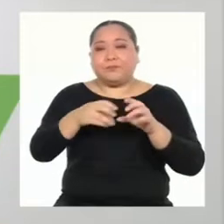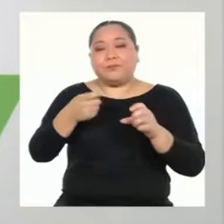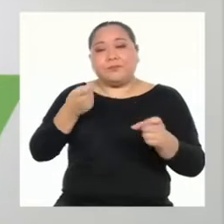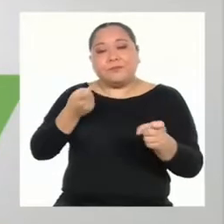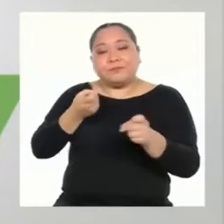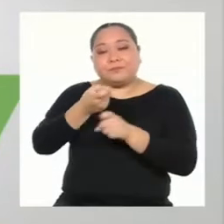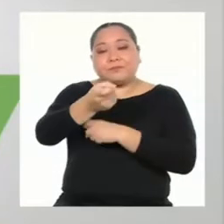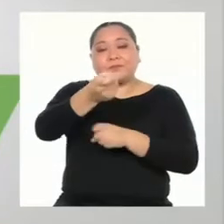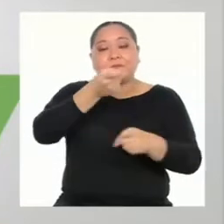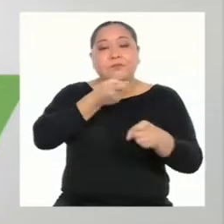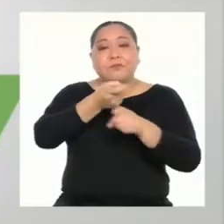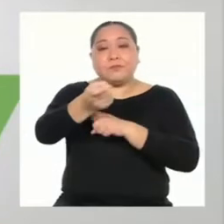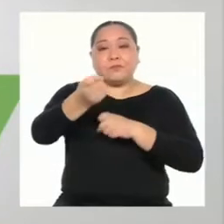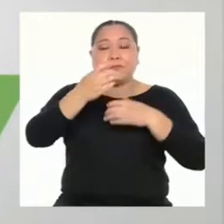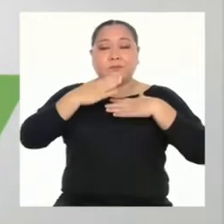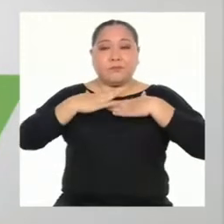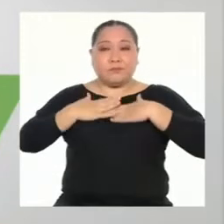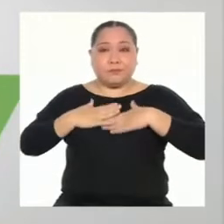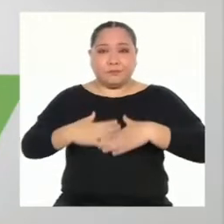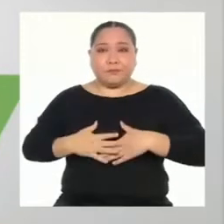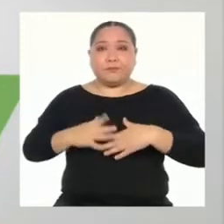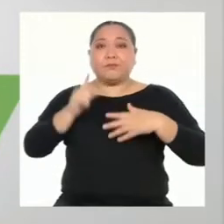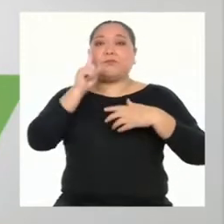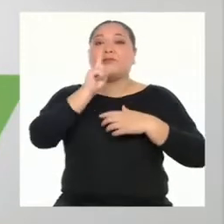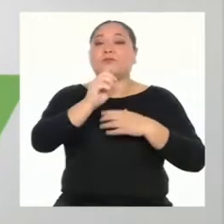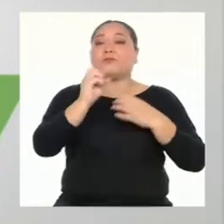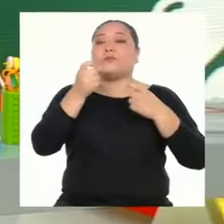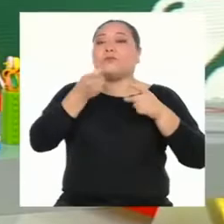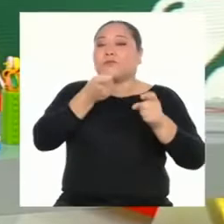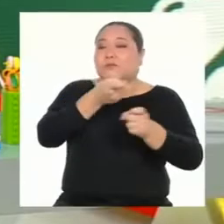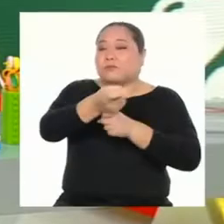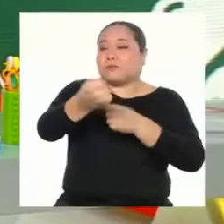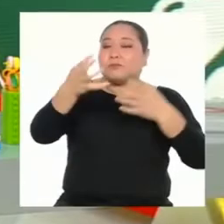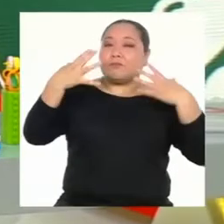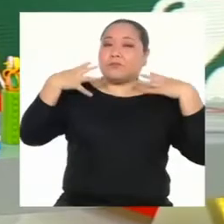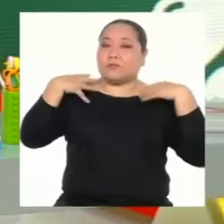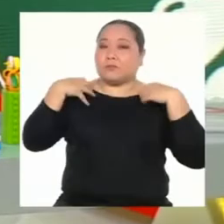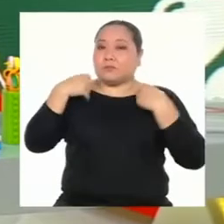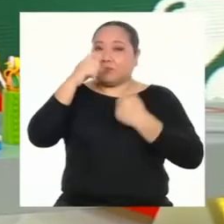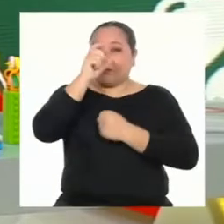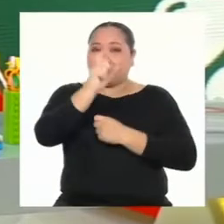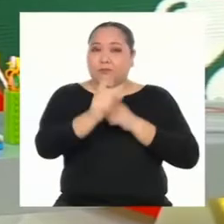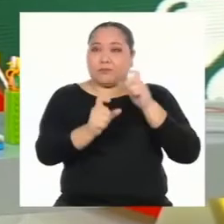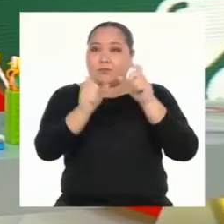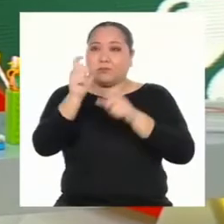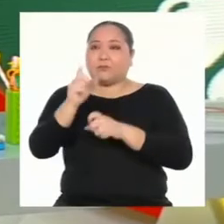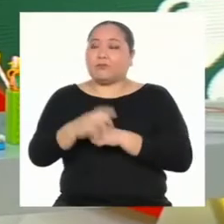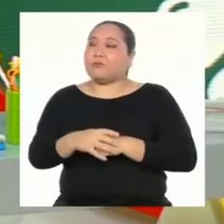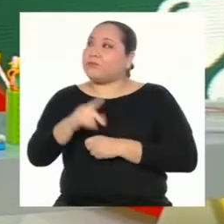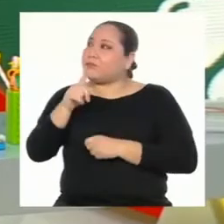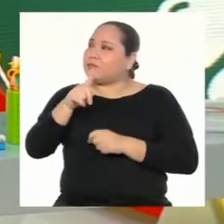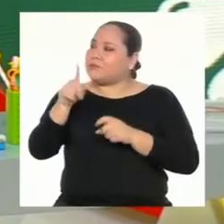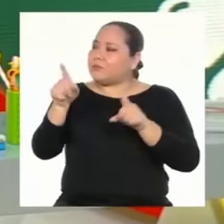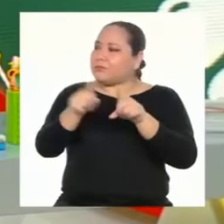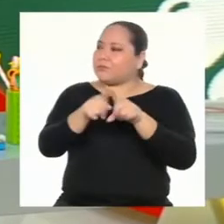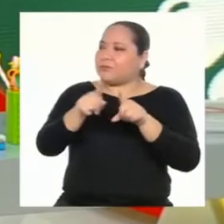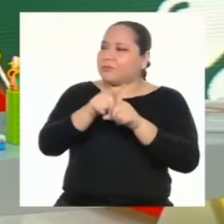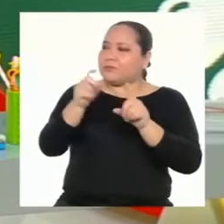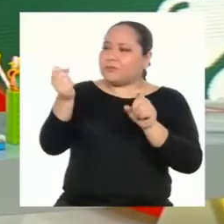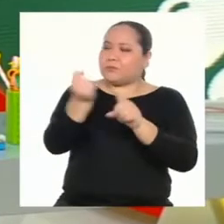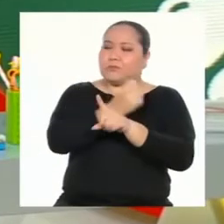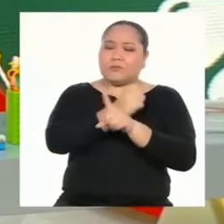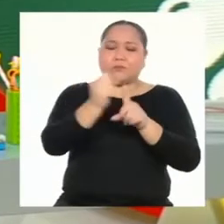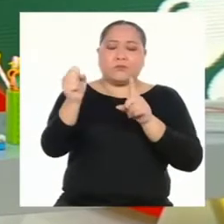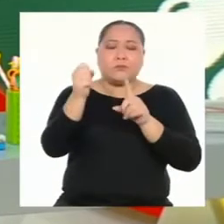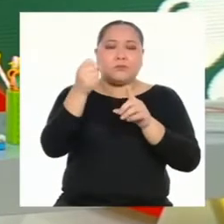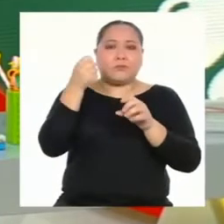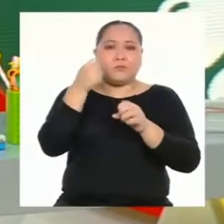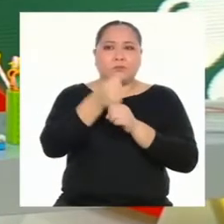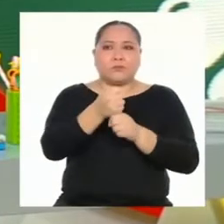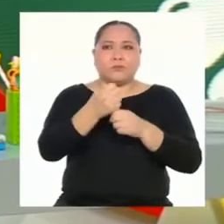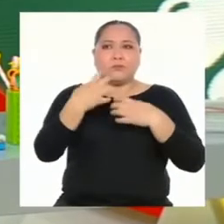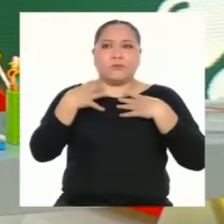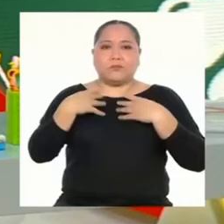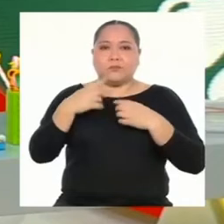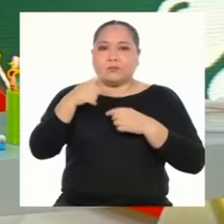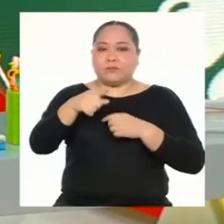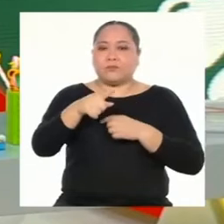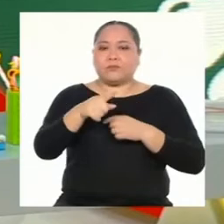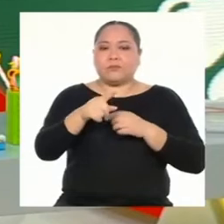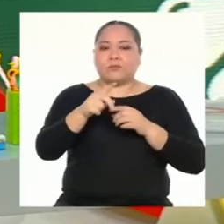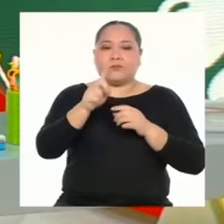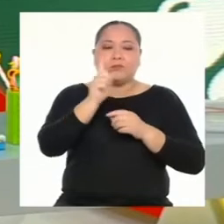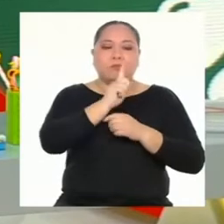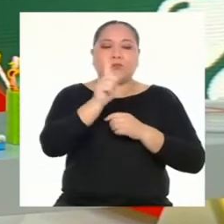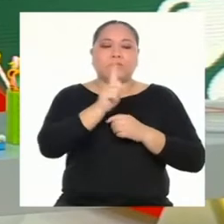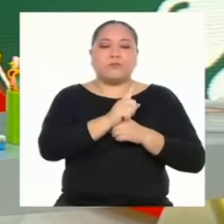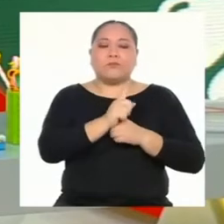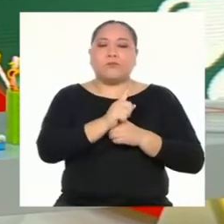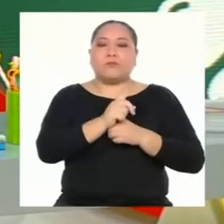la integridad corporal o la salud de una persona. También sería considerado violencia física si se priva a alguien de